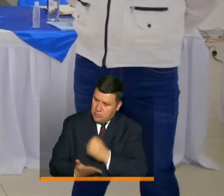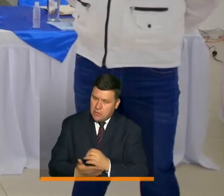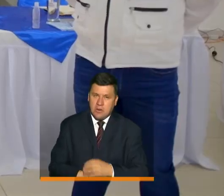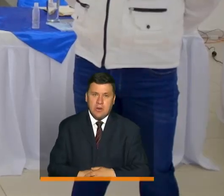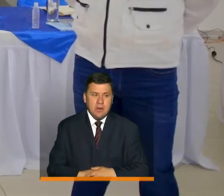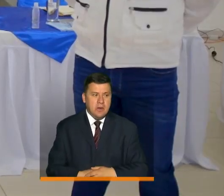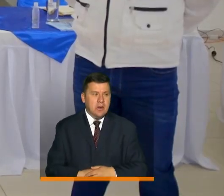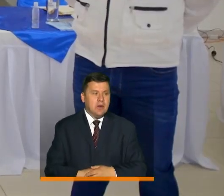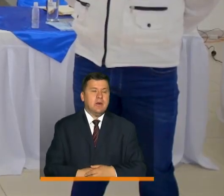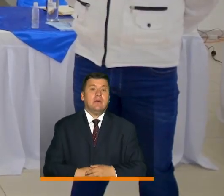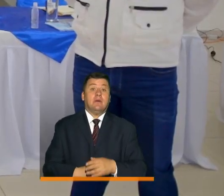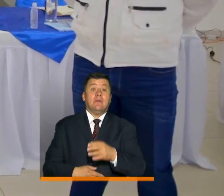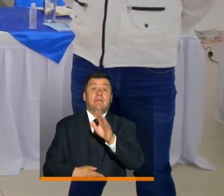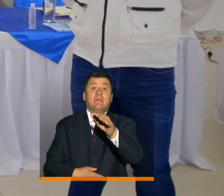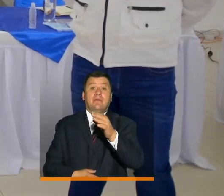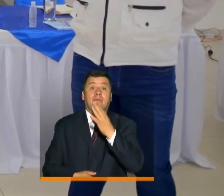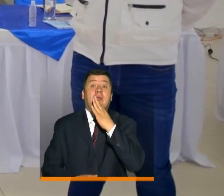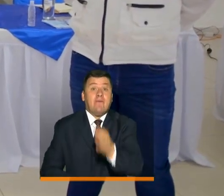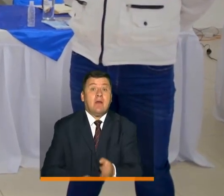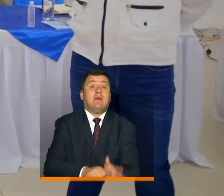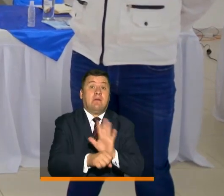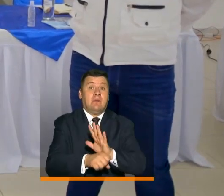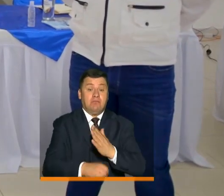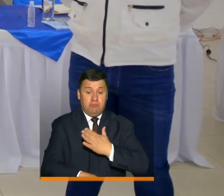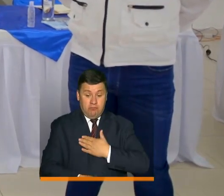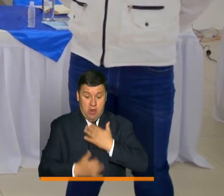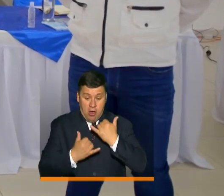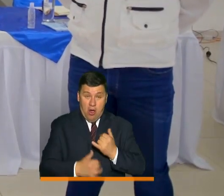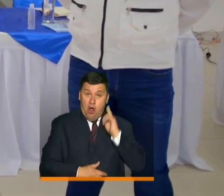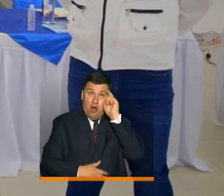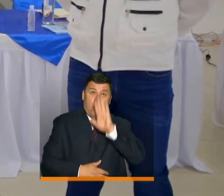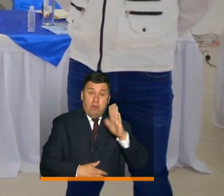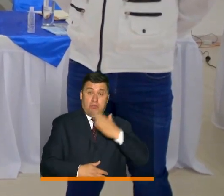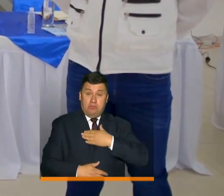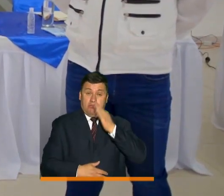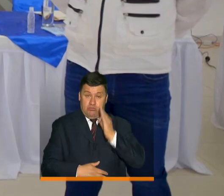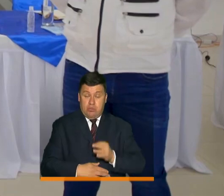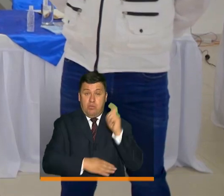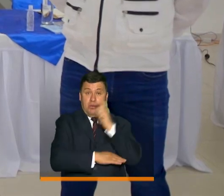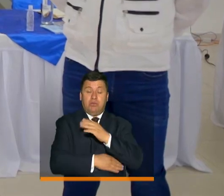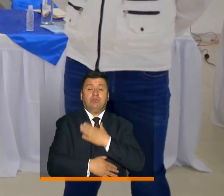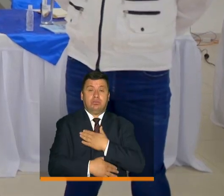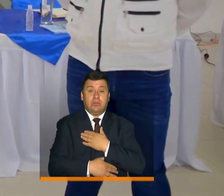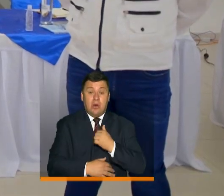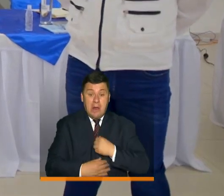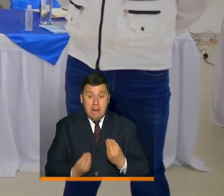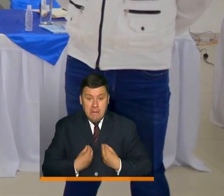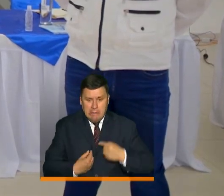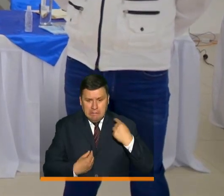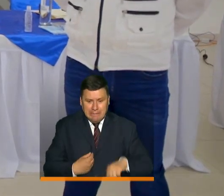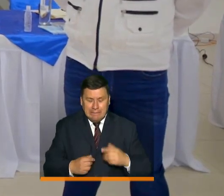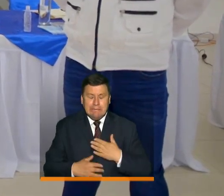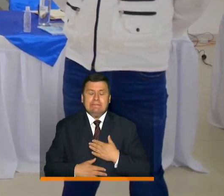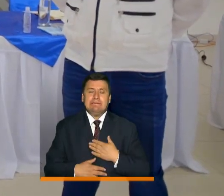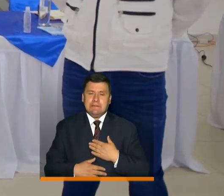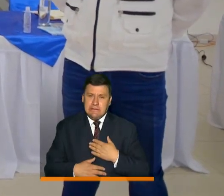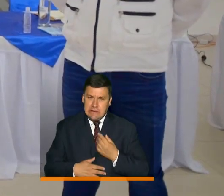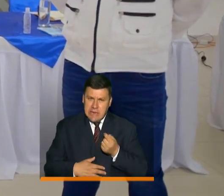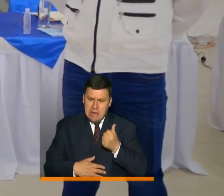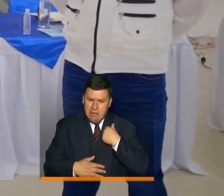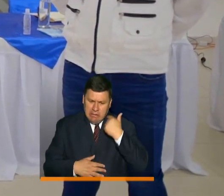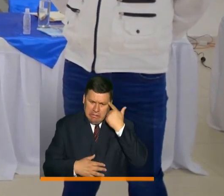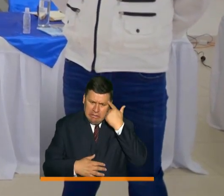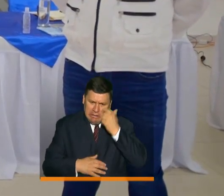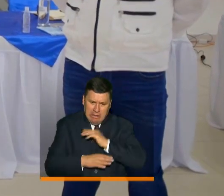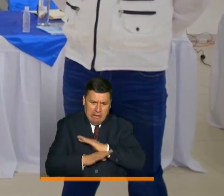El COVID es real y hoy como gobernador del Putumayo les digo que lo que me tocó vivir a mí, donde prácticamente pensé